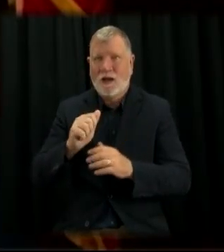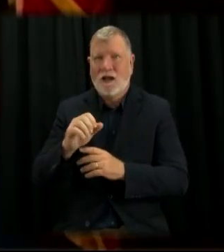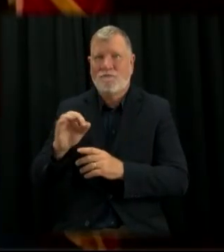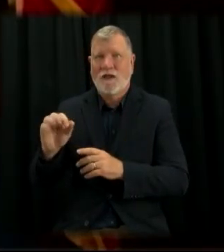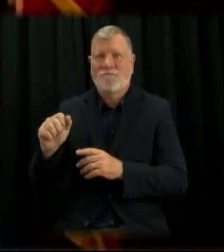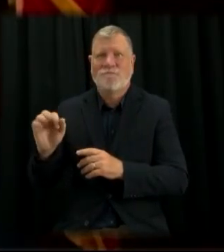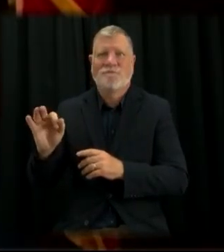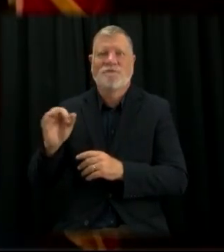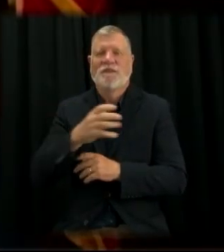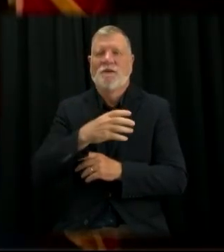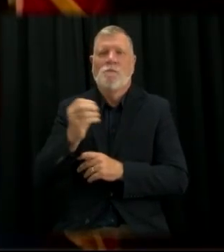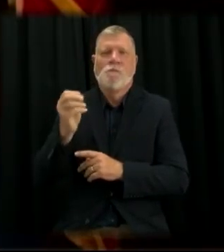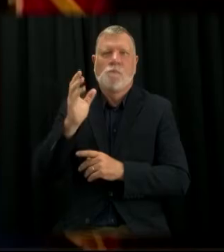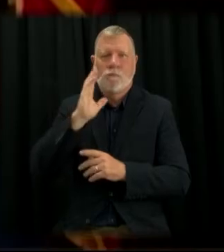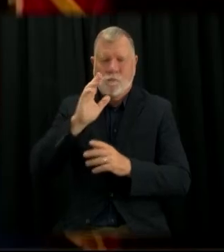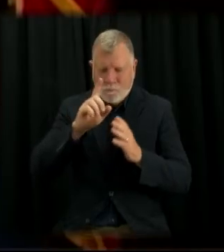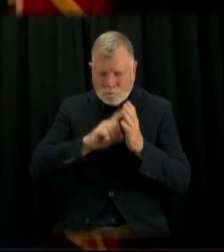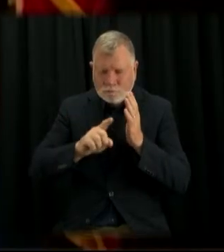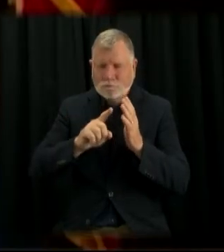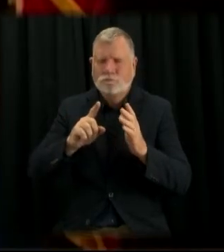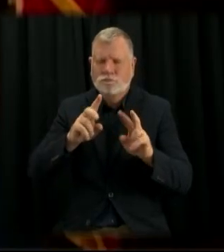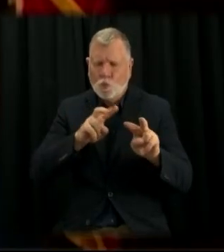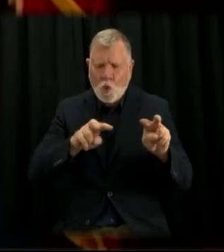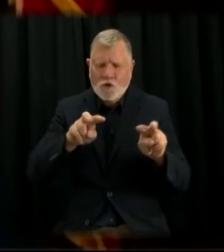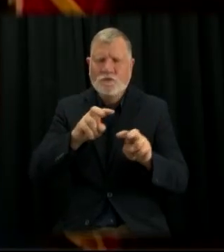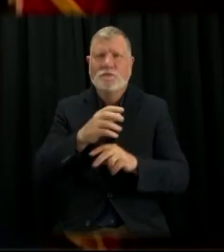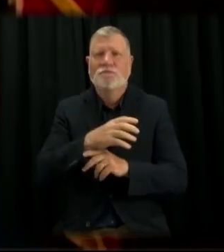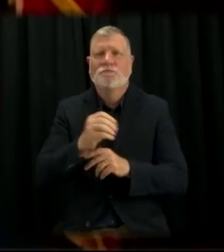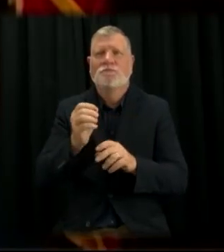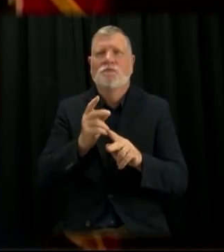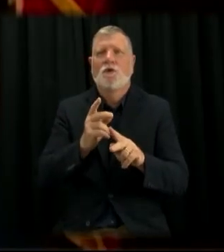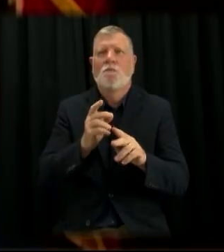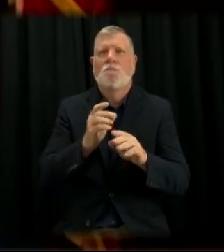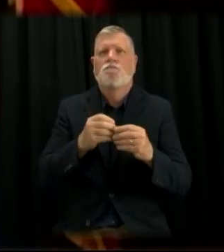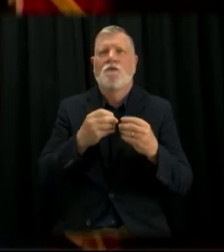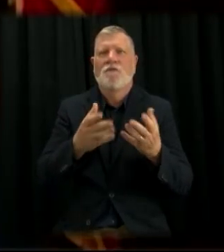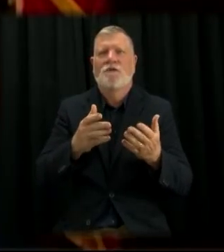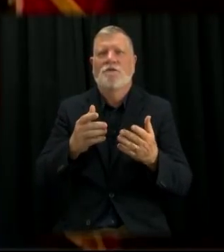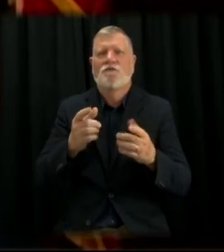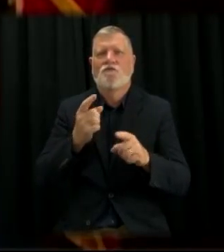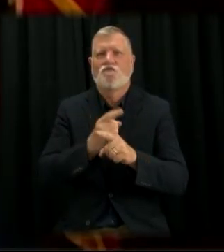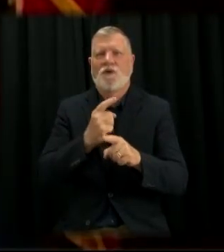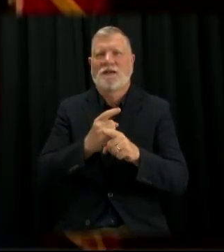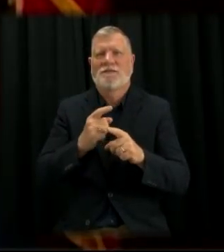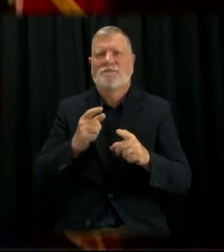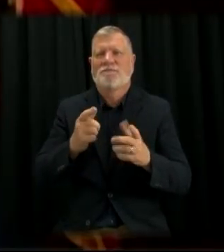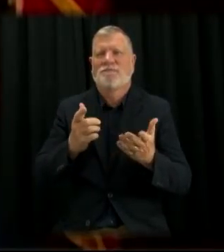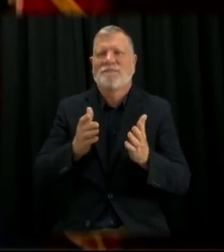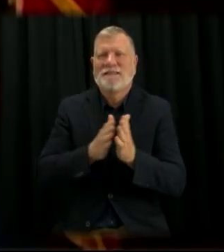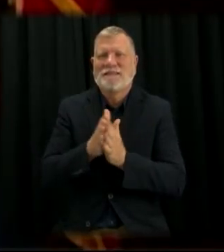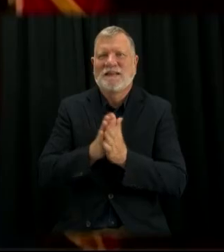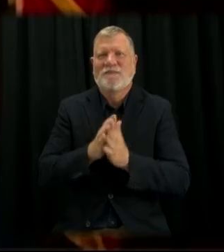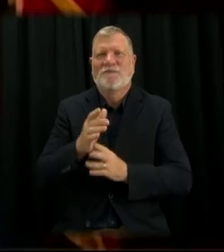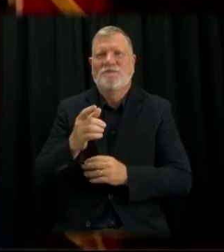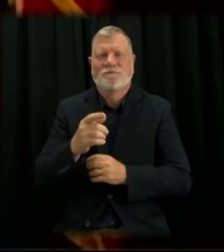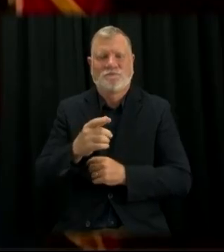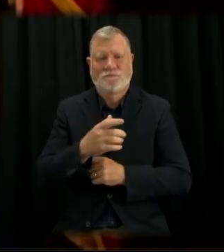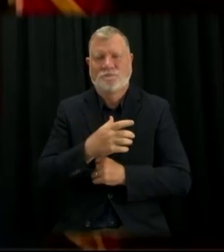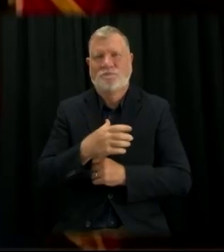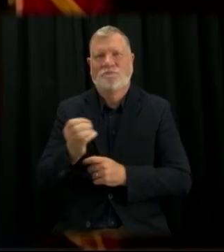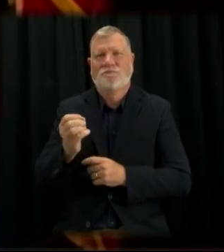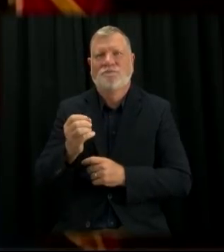de AFAF y establecer una visión directa, una supervisión directa que